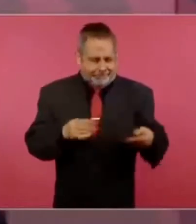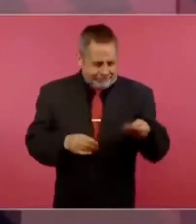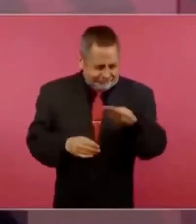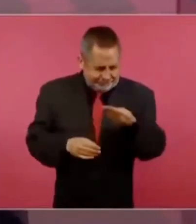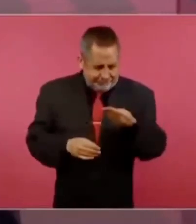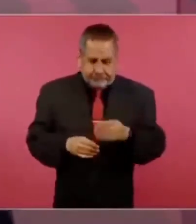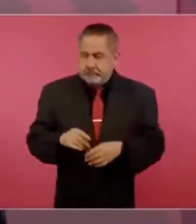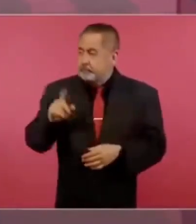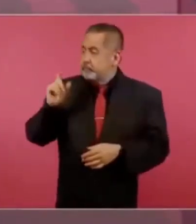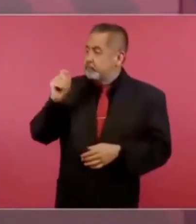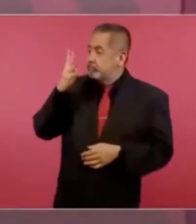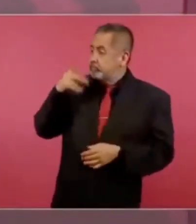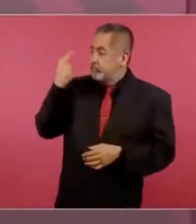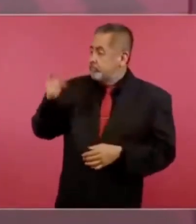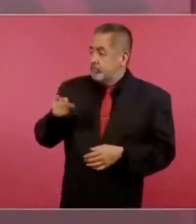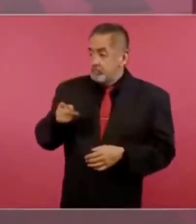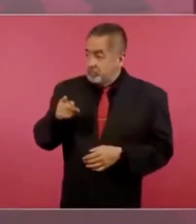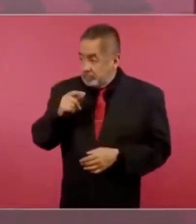24 horas.